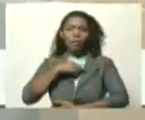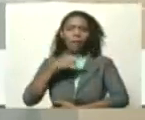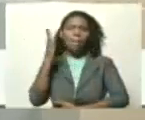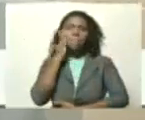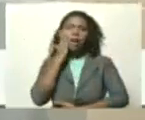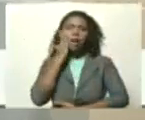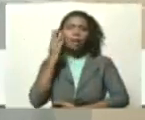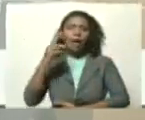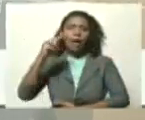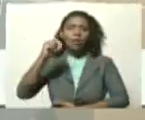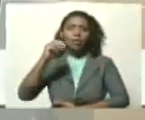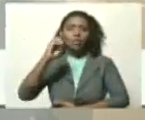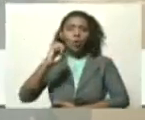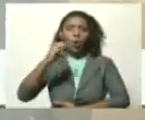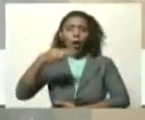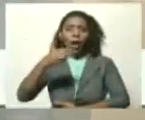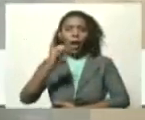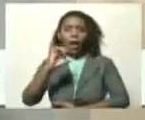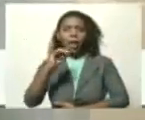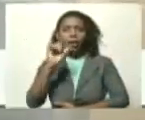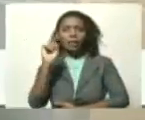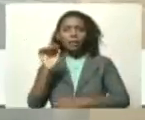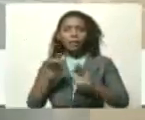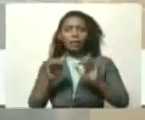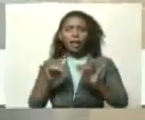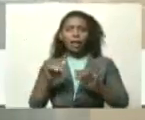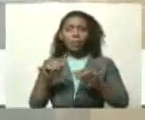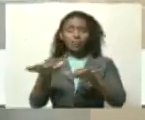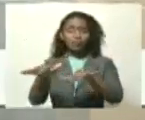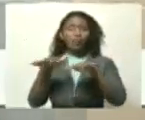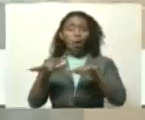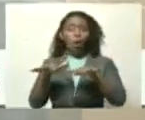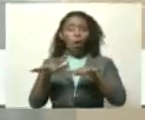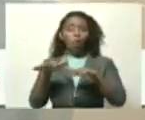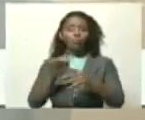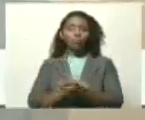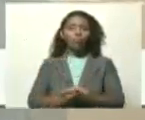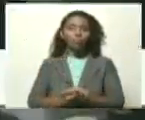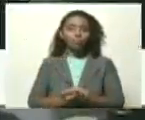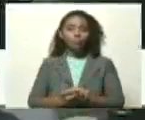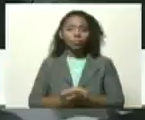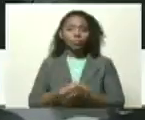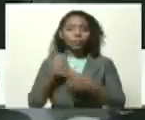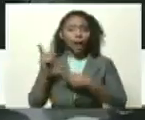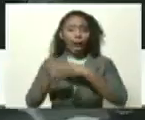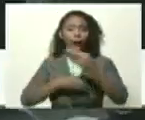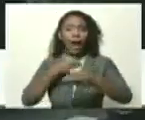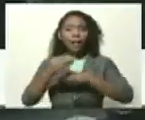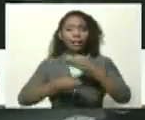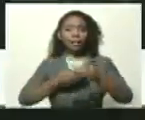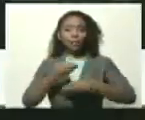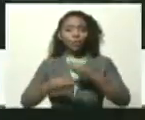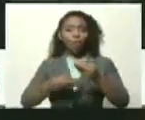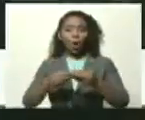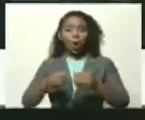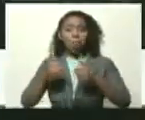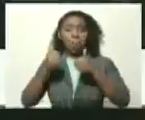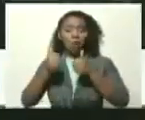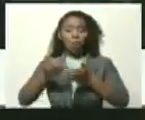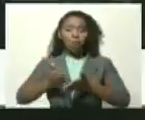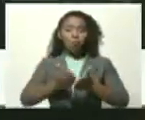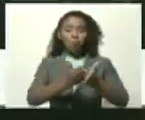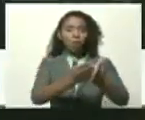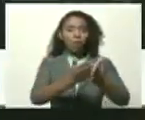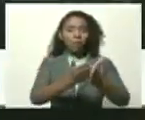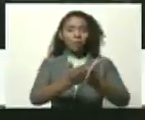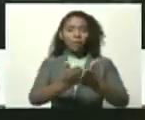madre secretaria accidental de lujo, Noelí Pocaterra, que ha llevado a buen puerto el barco de